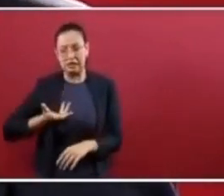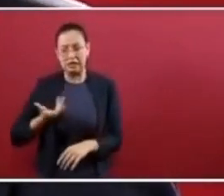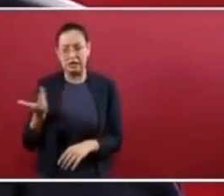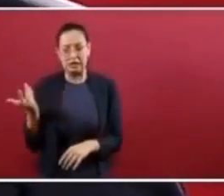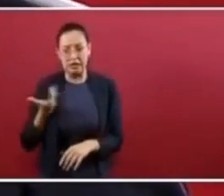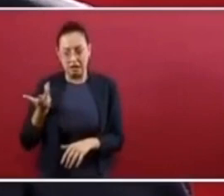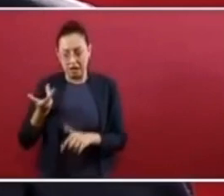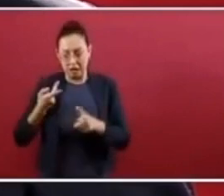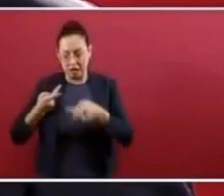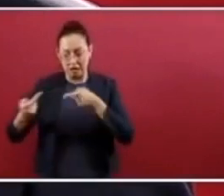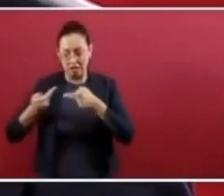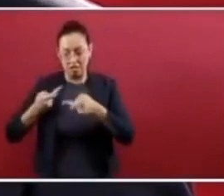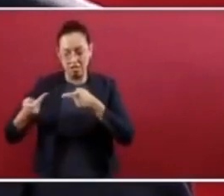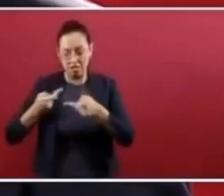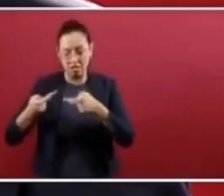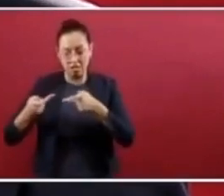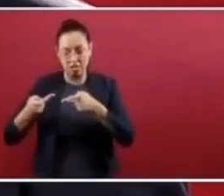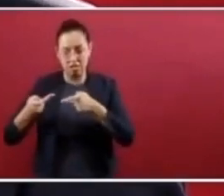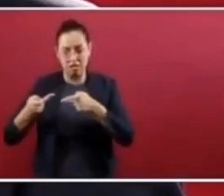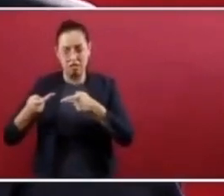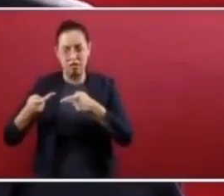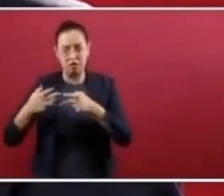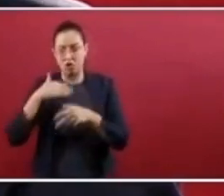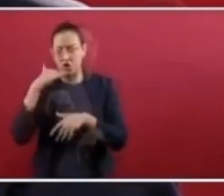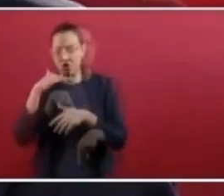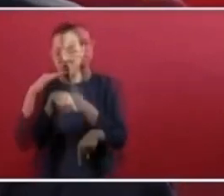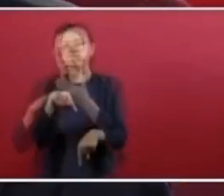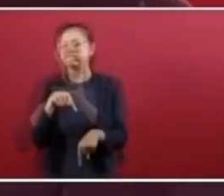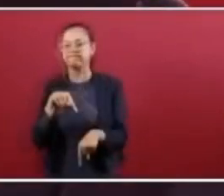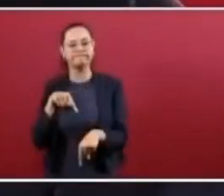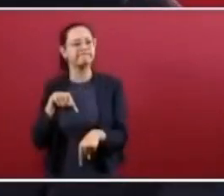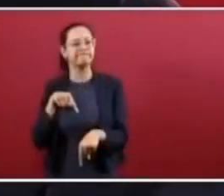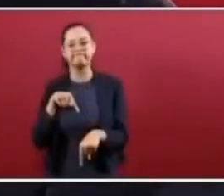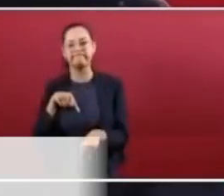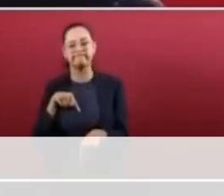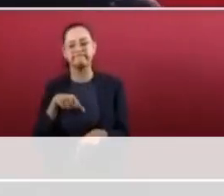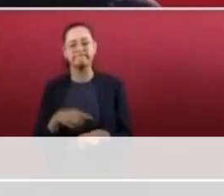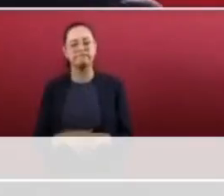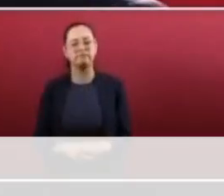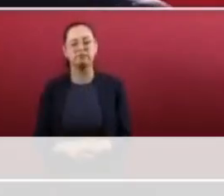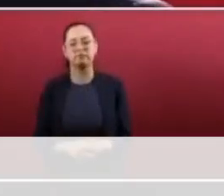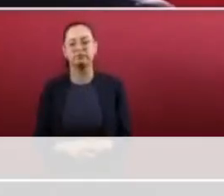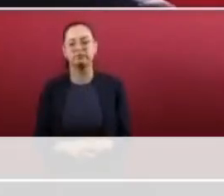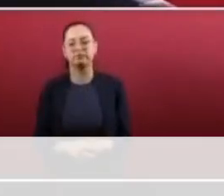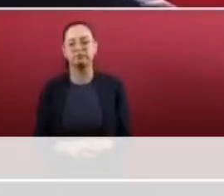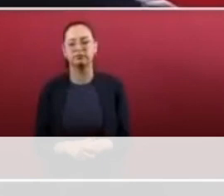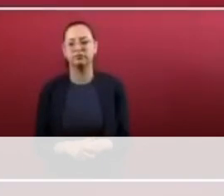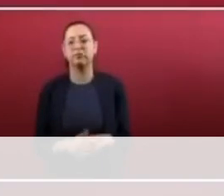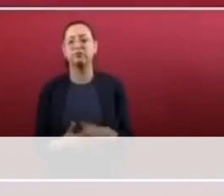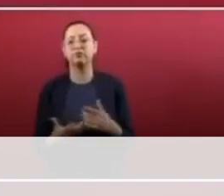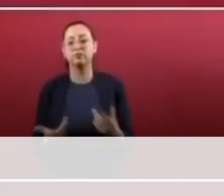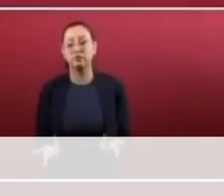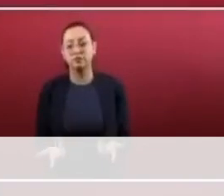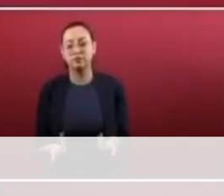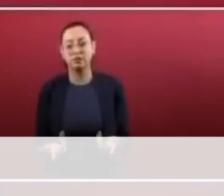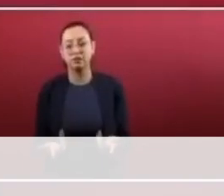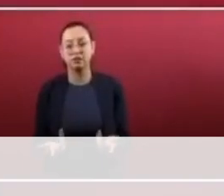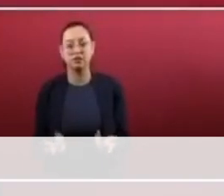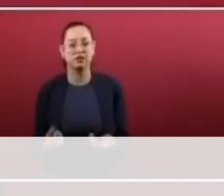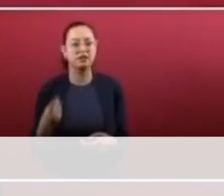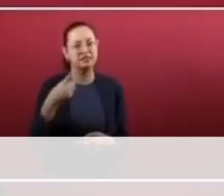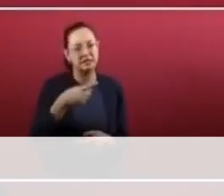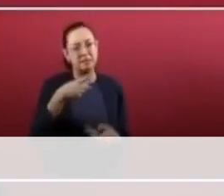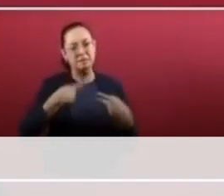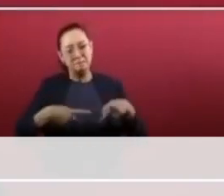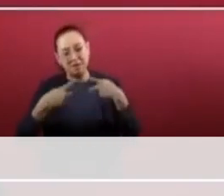el plan de combate a la corrupción. Acerca de que si se va a combatir a los que tienen